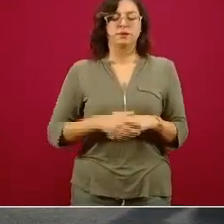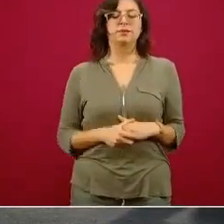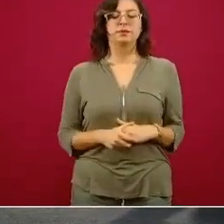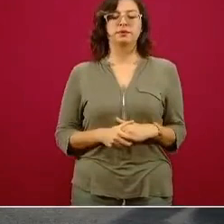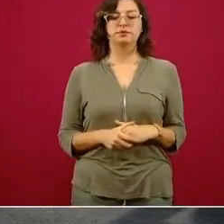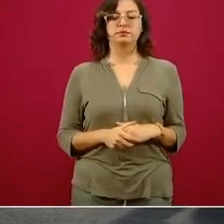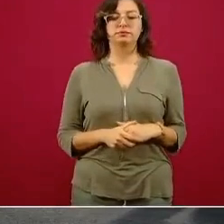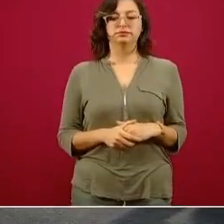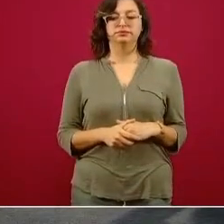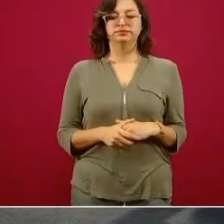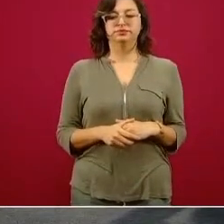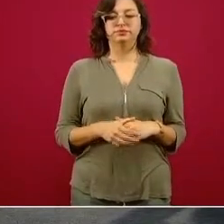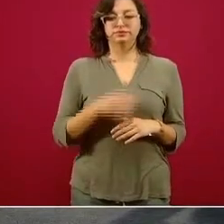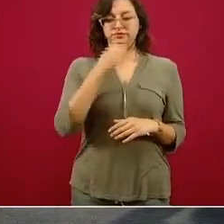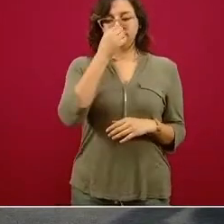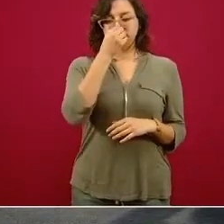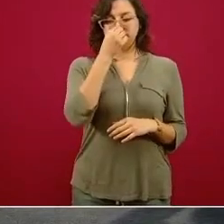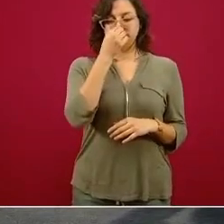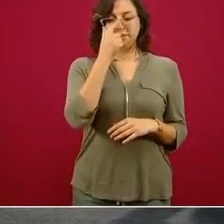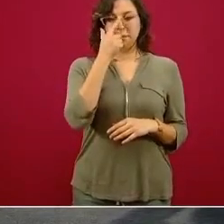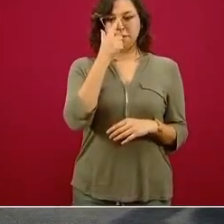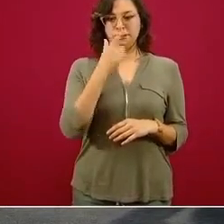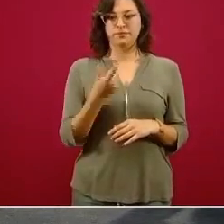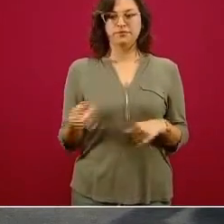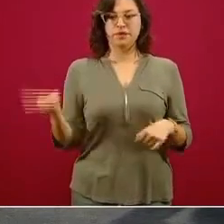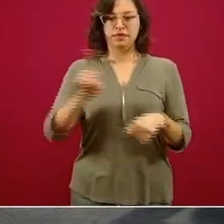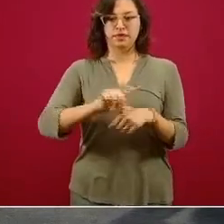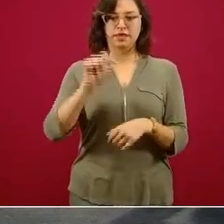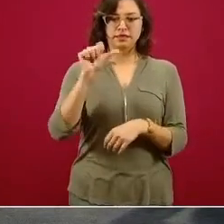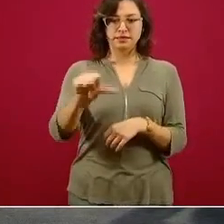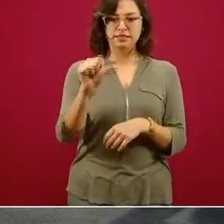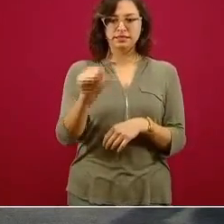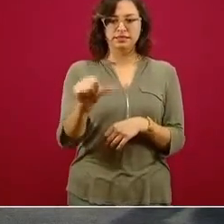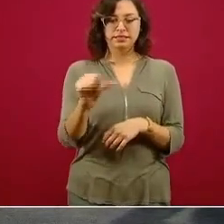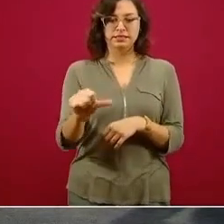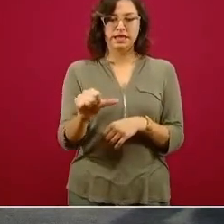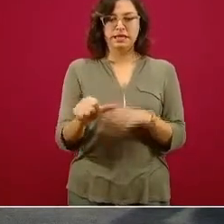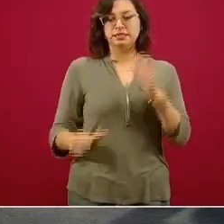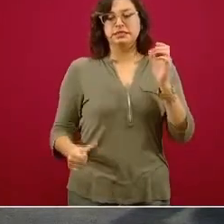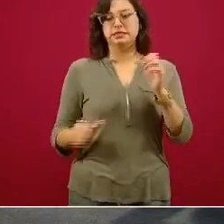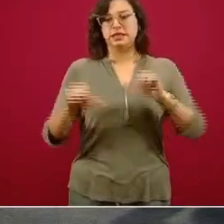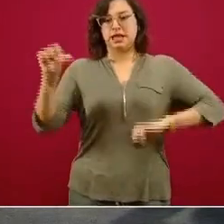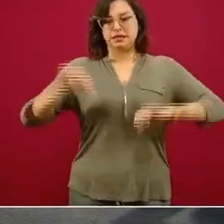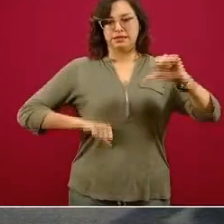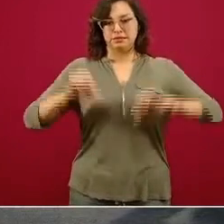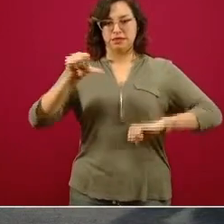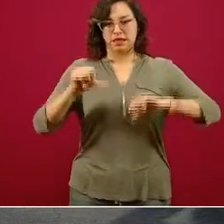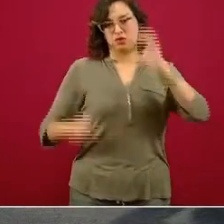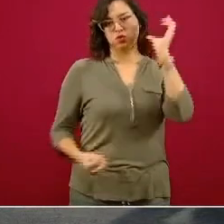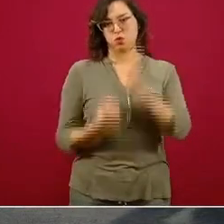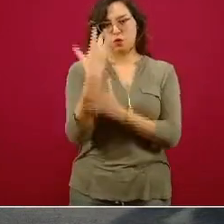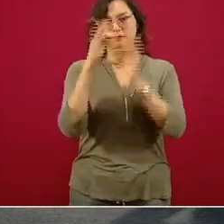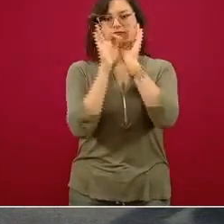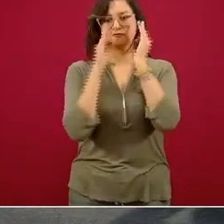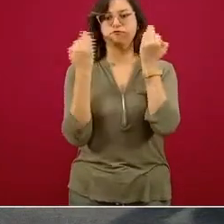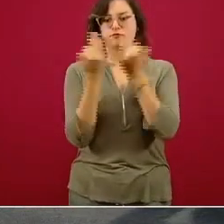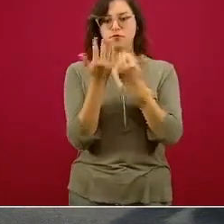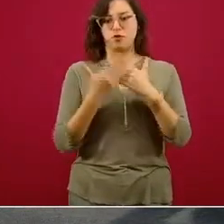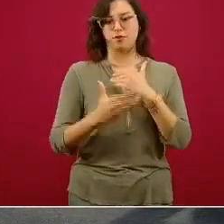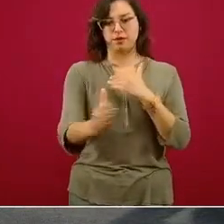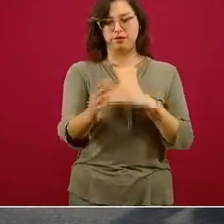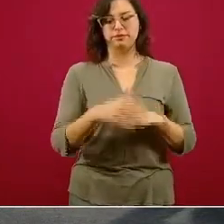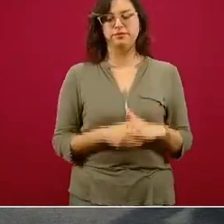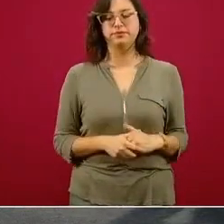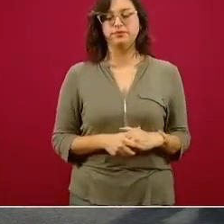diapositiva. Y en el día 16 de esta nueva normalidad, recordando, de acuerdo a la siguiente diapositiva,